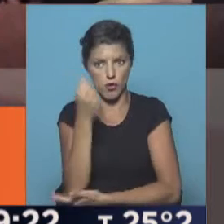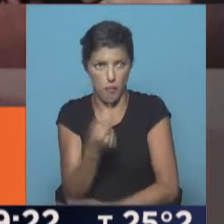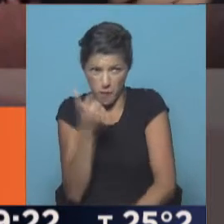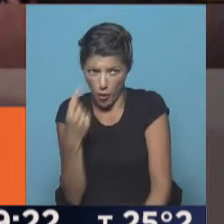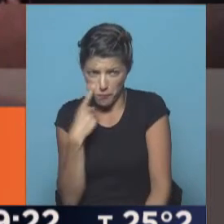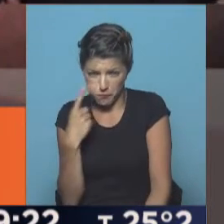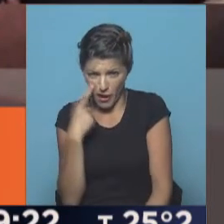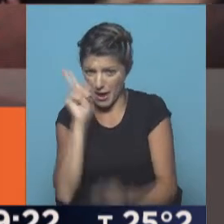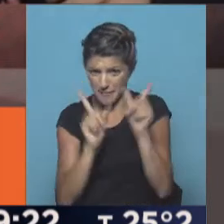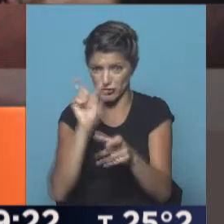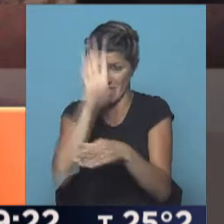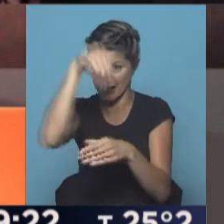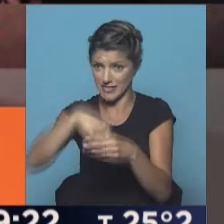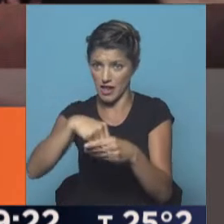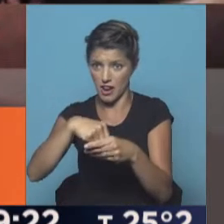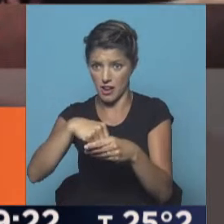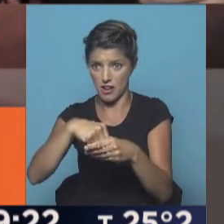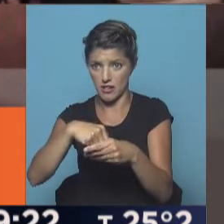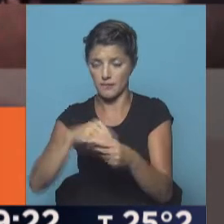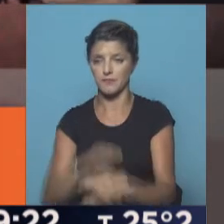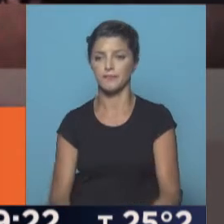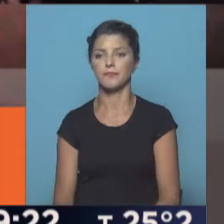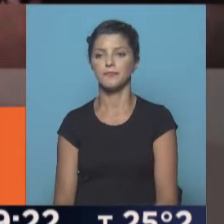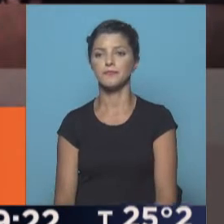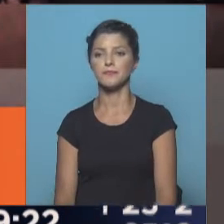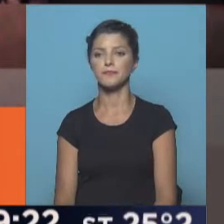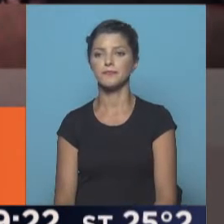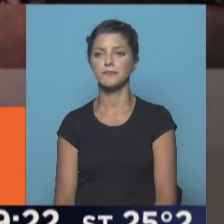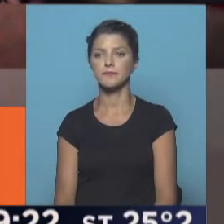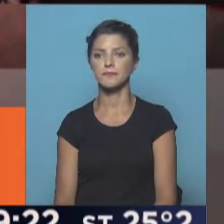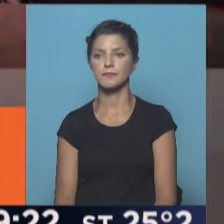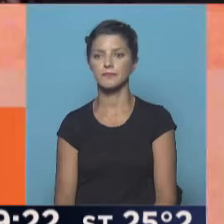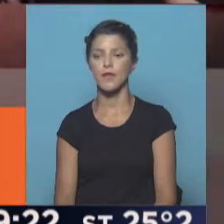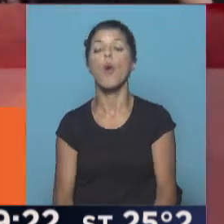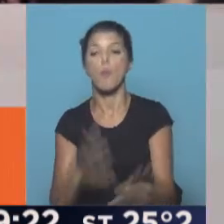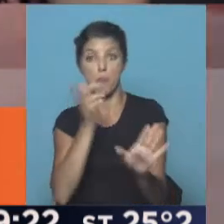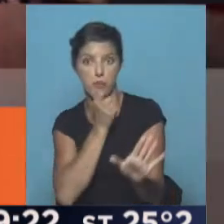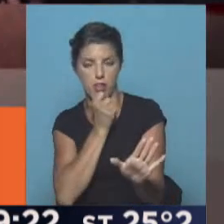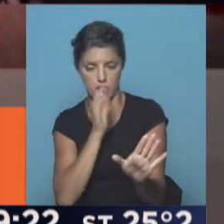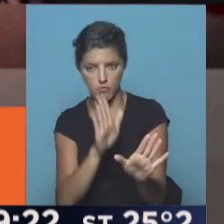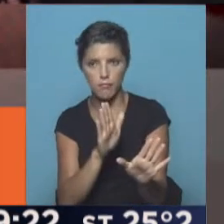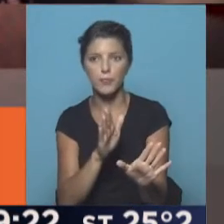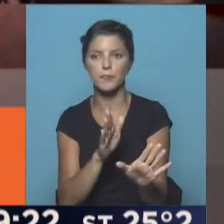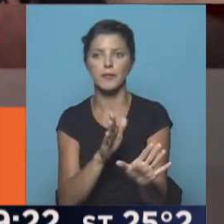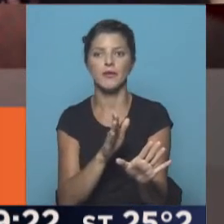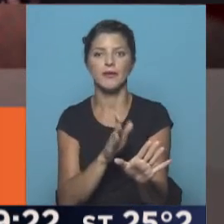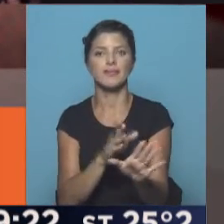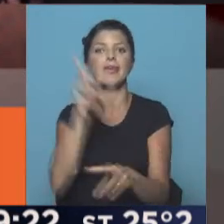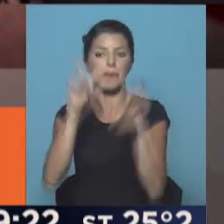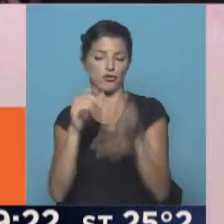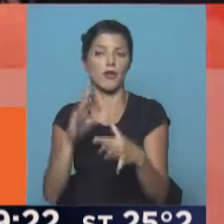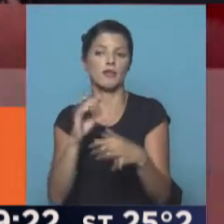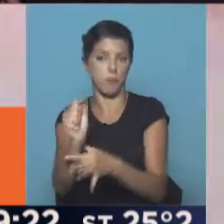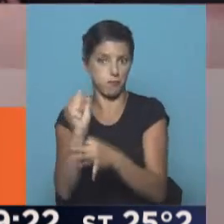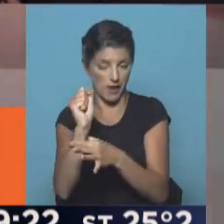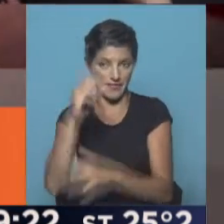conocidos. Es decir, ninguno de los grandes nombres de hecho, los grandes nombres del establishment económico republicano